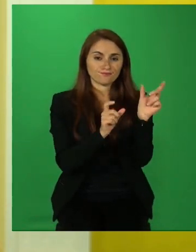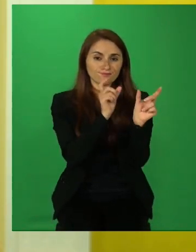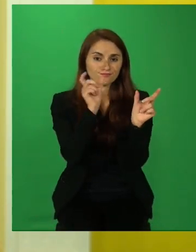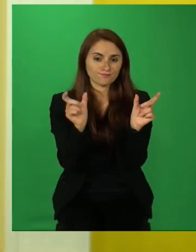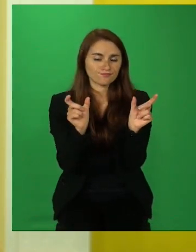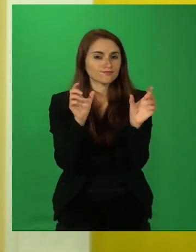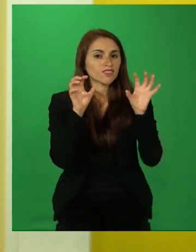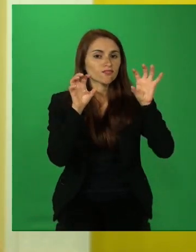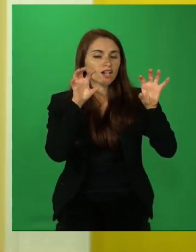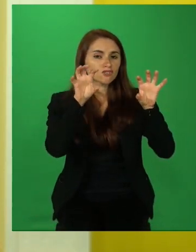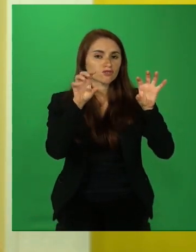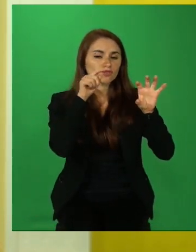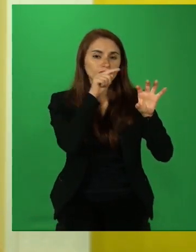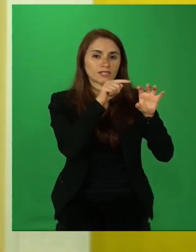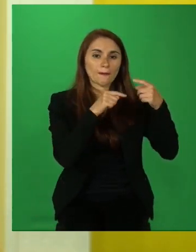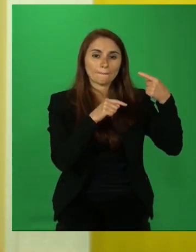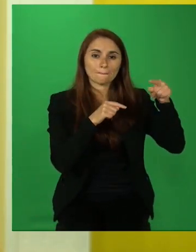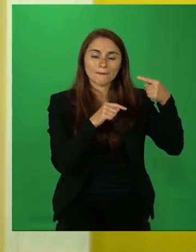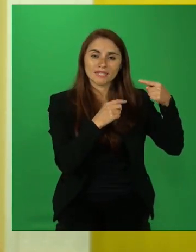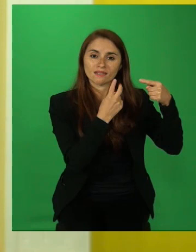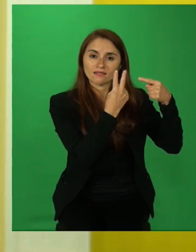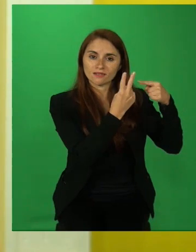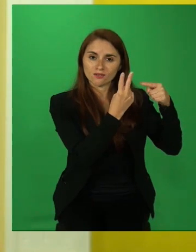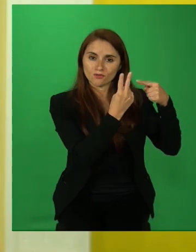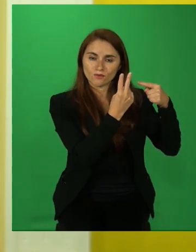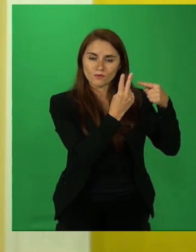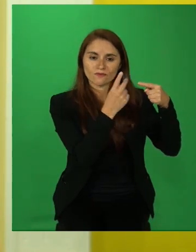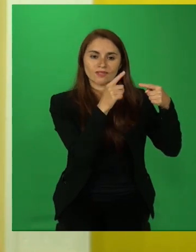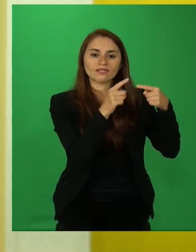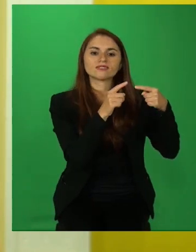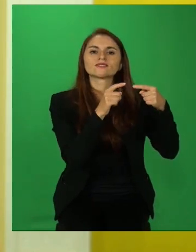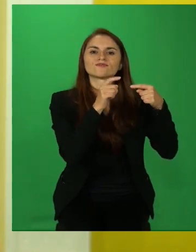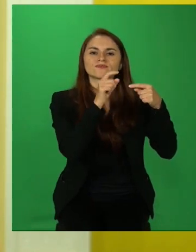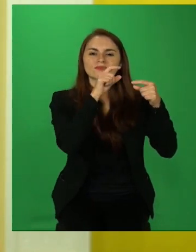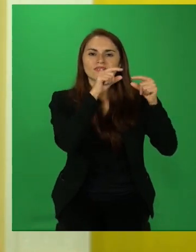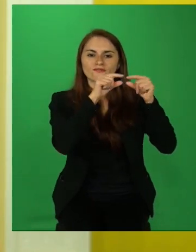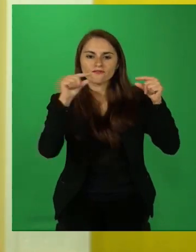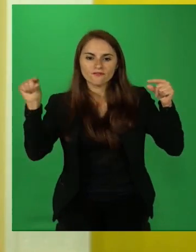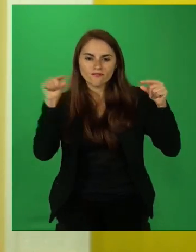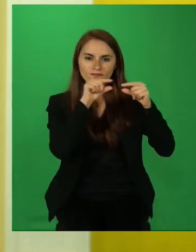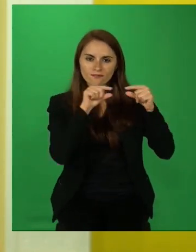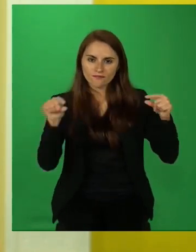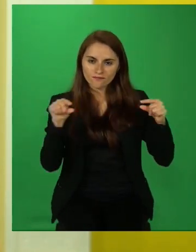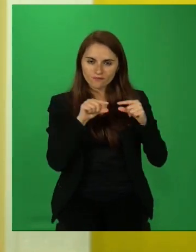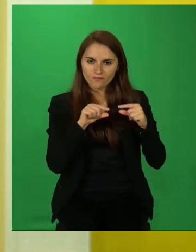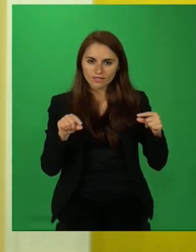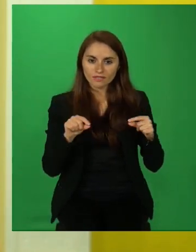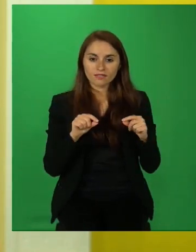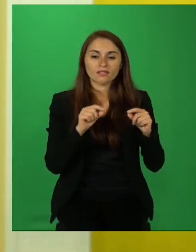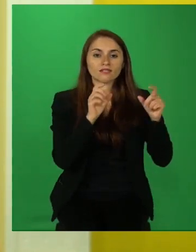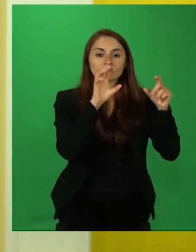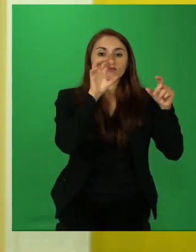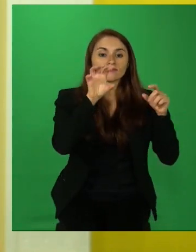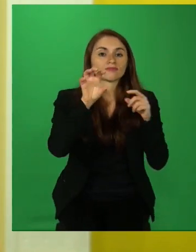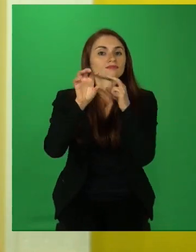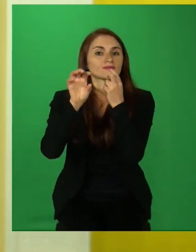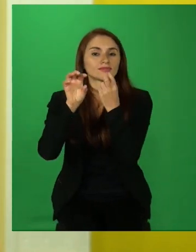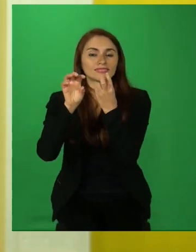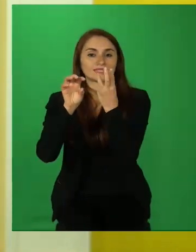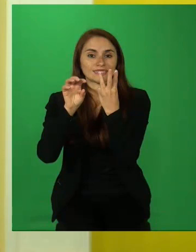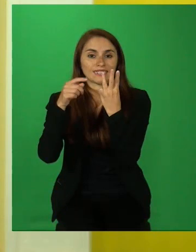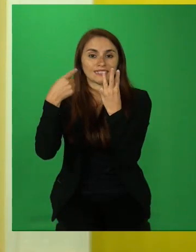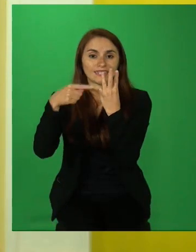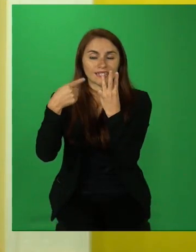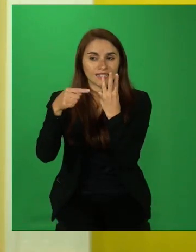el primer factor nos indicaba el número de filas el segundo factor que en este caso era 3 negativo